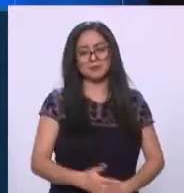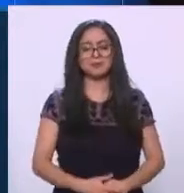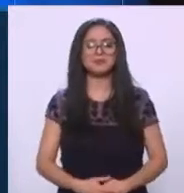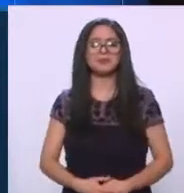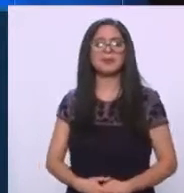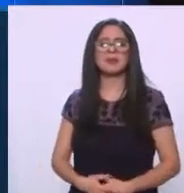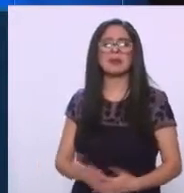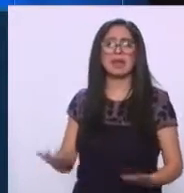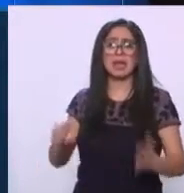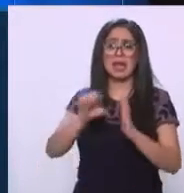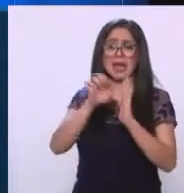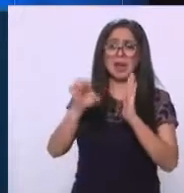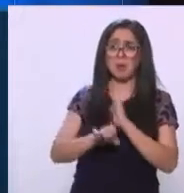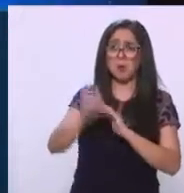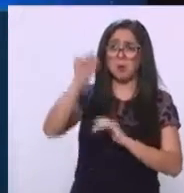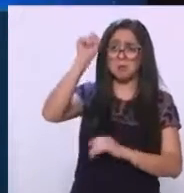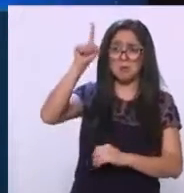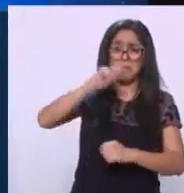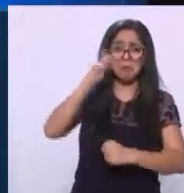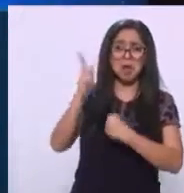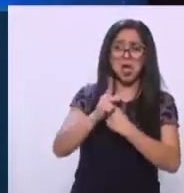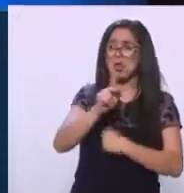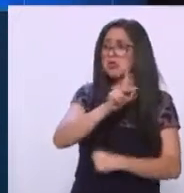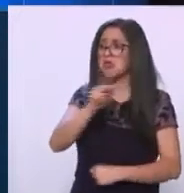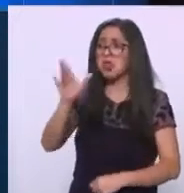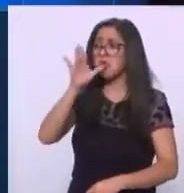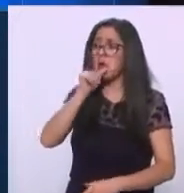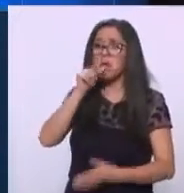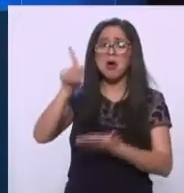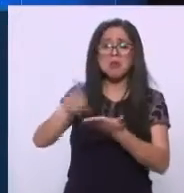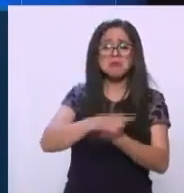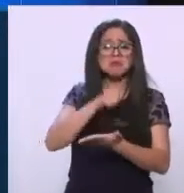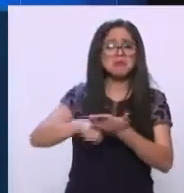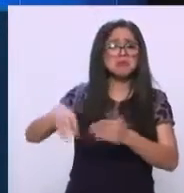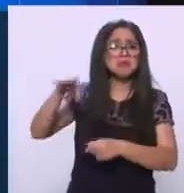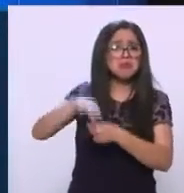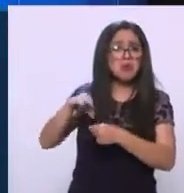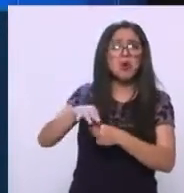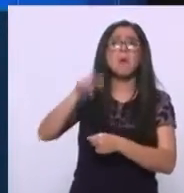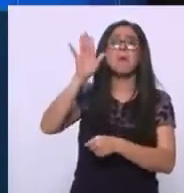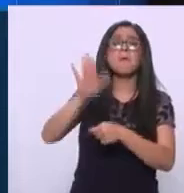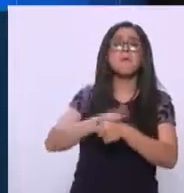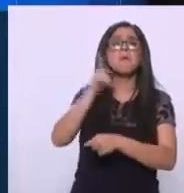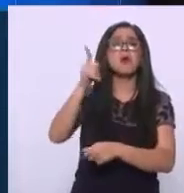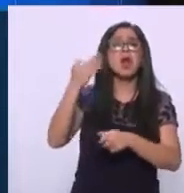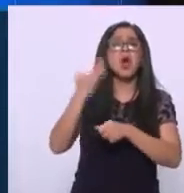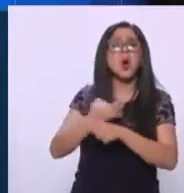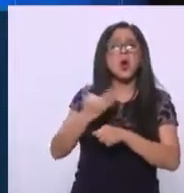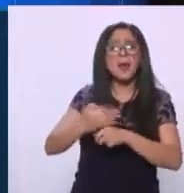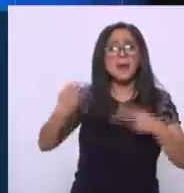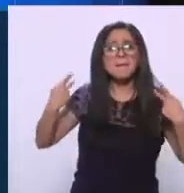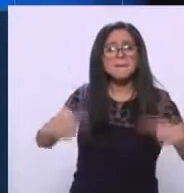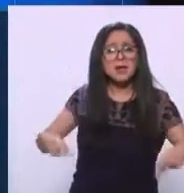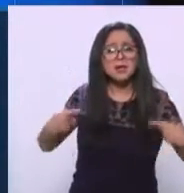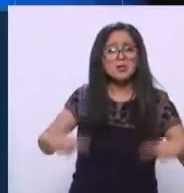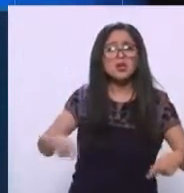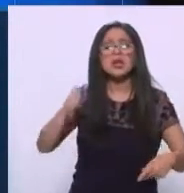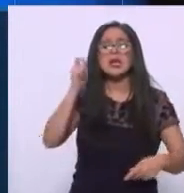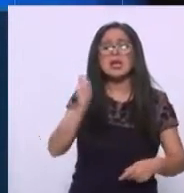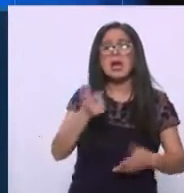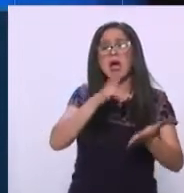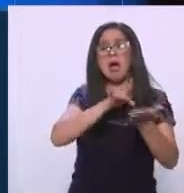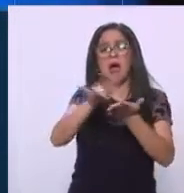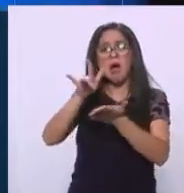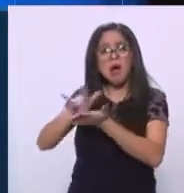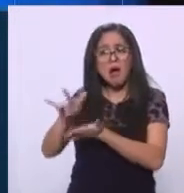tipo de apoyo social, ¿no es así, Azul? Así es, y tú te has encargado de que toda la gente sepa eso,